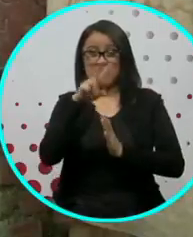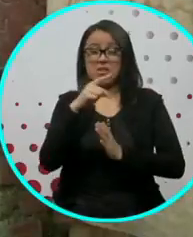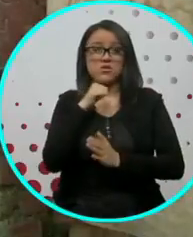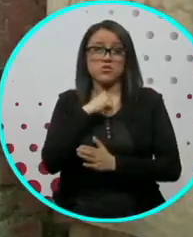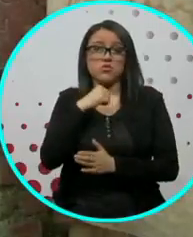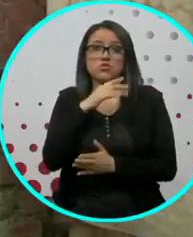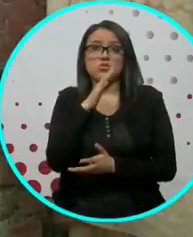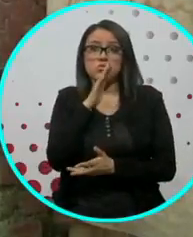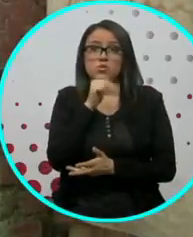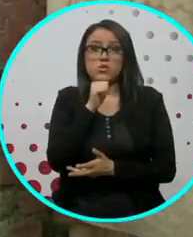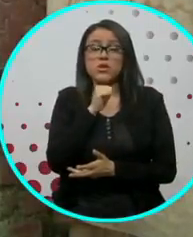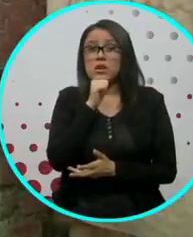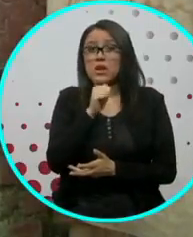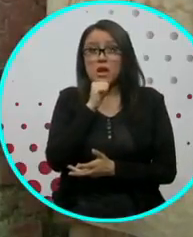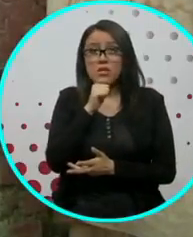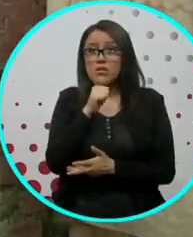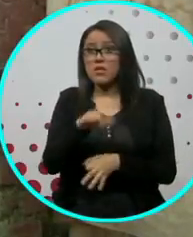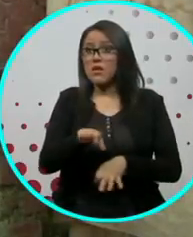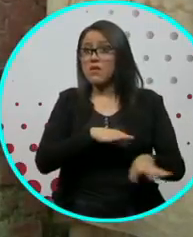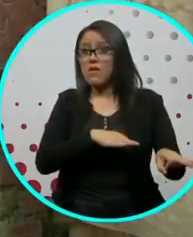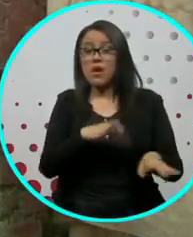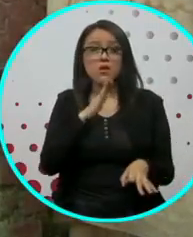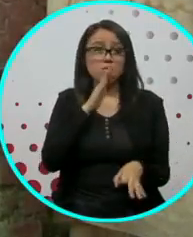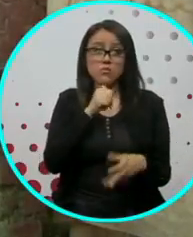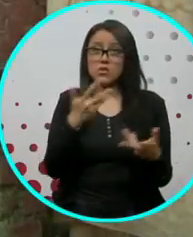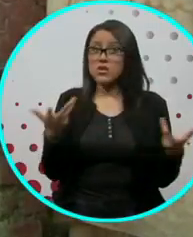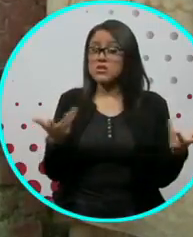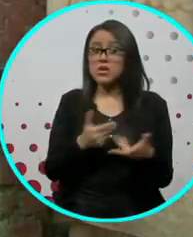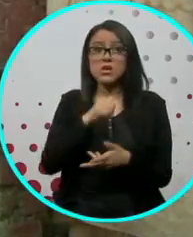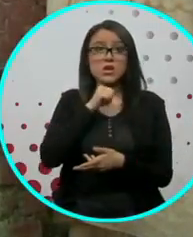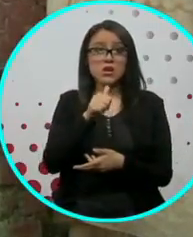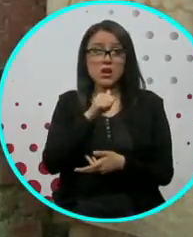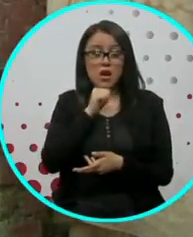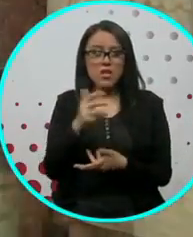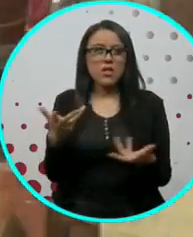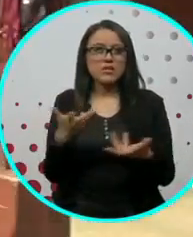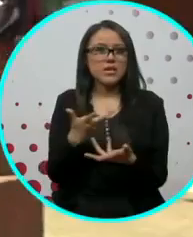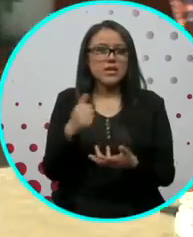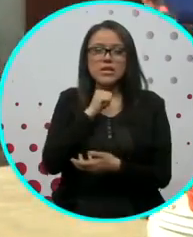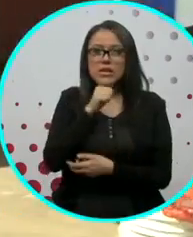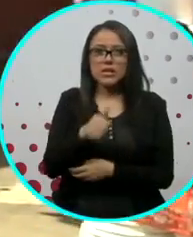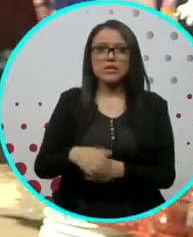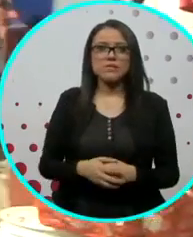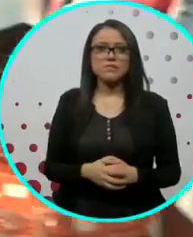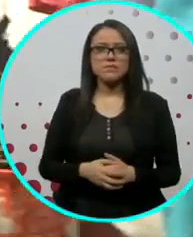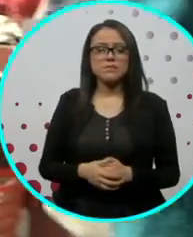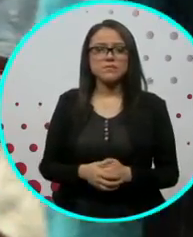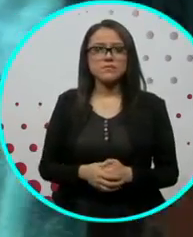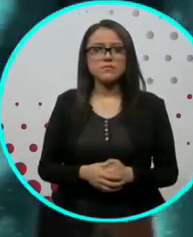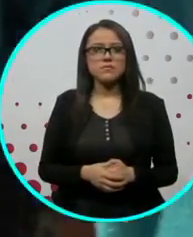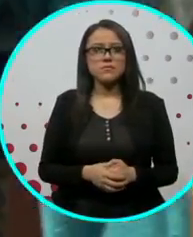puedo trabajar. En primer lugar, ya no trabajo.